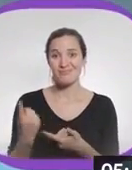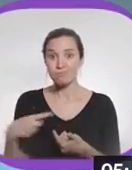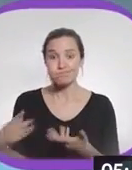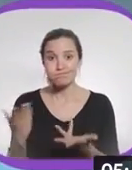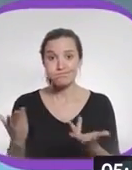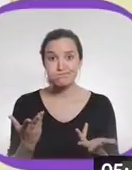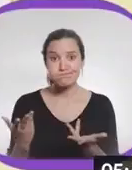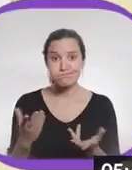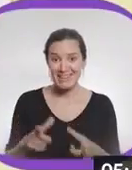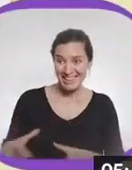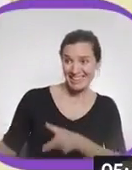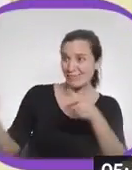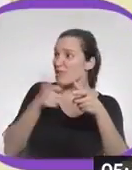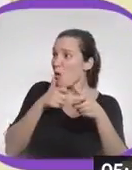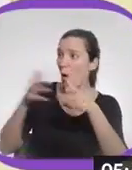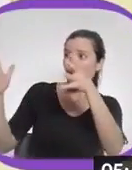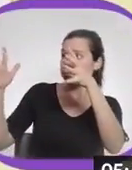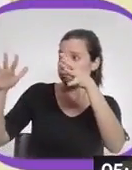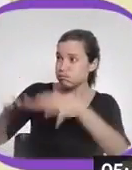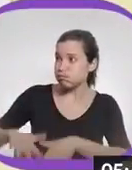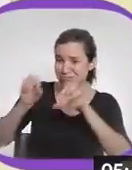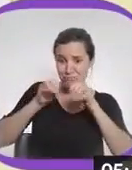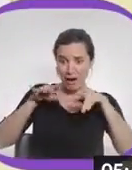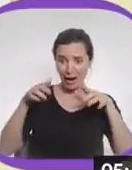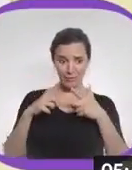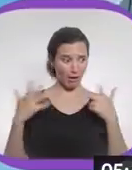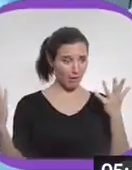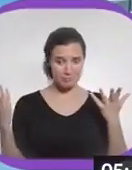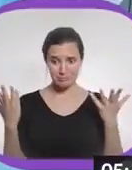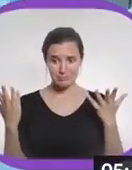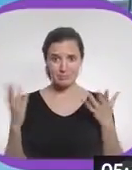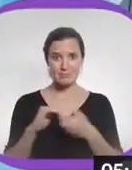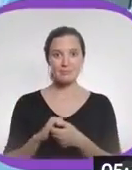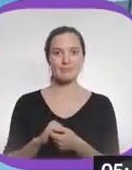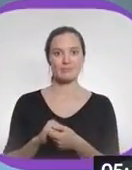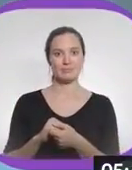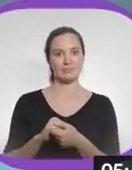¿Qué hacemos? ¡La represa colapsará y no tenemos magia!